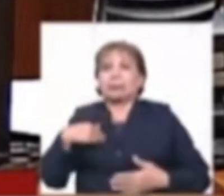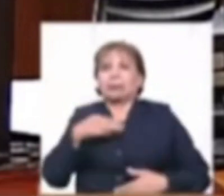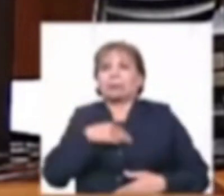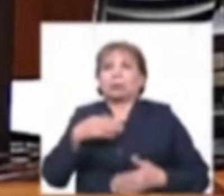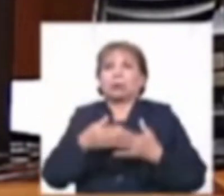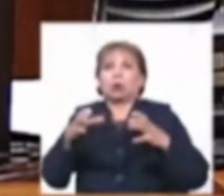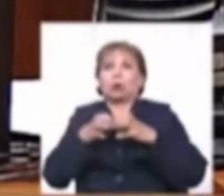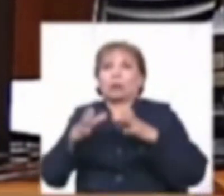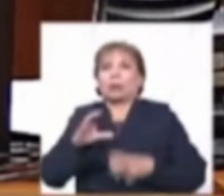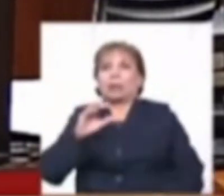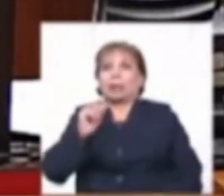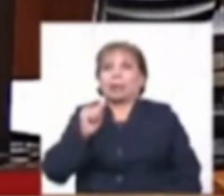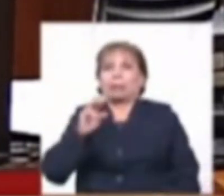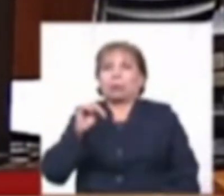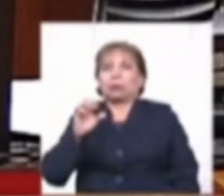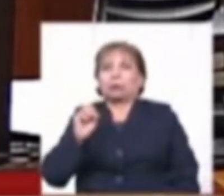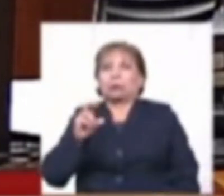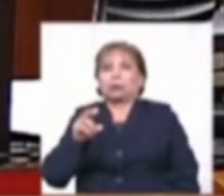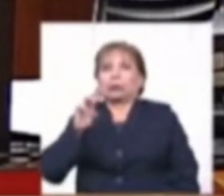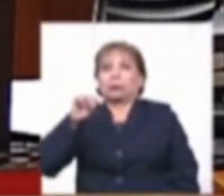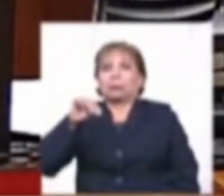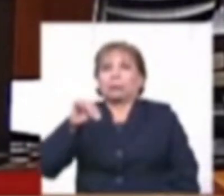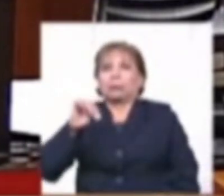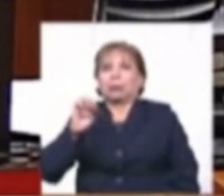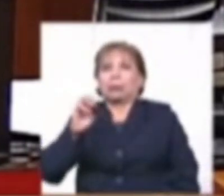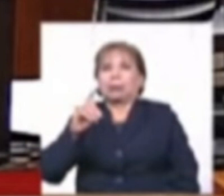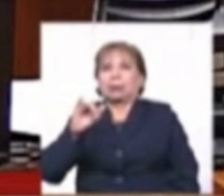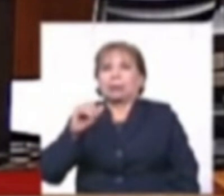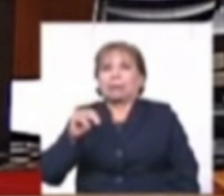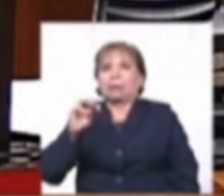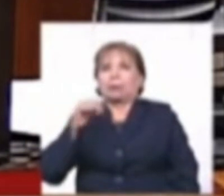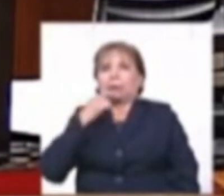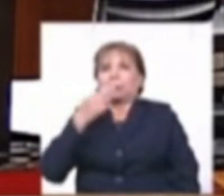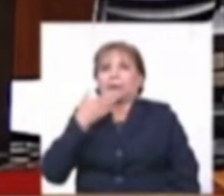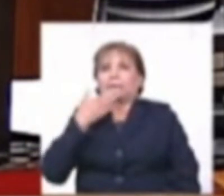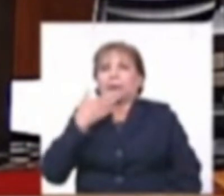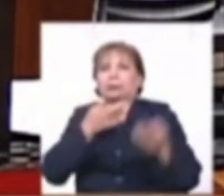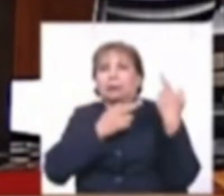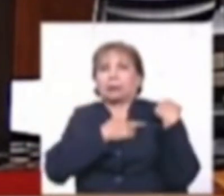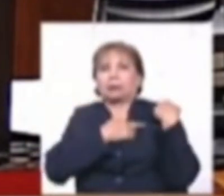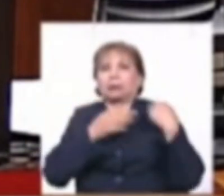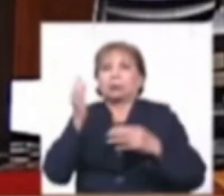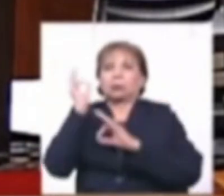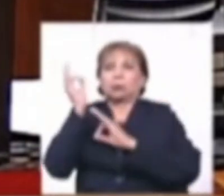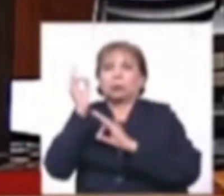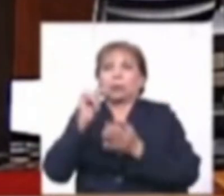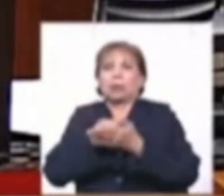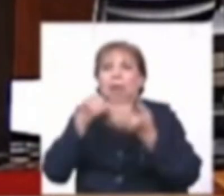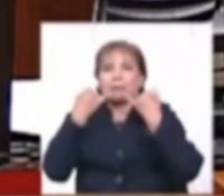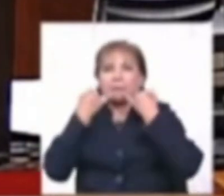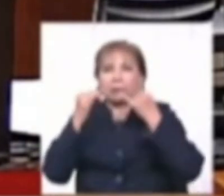los congresistas camones oriano y Medina mida Quienes se encargarán de sustentar el